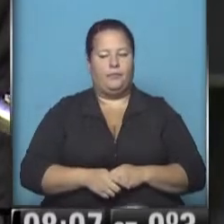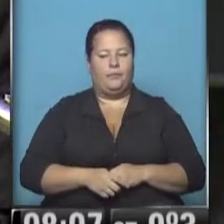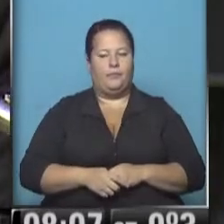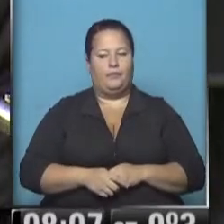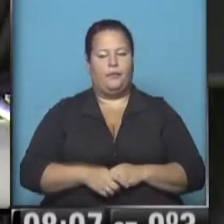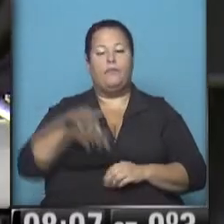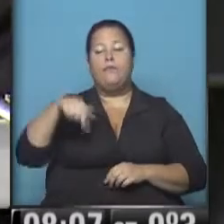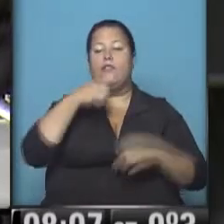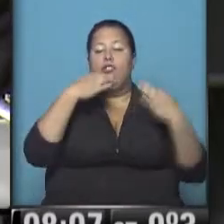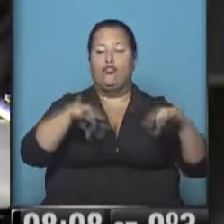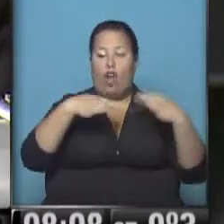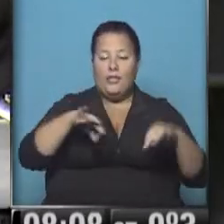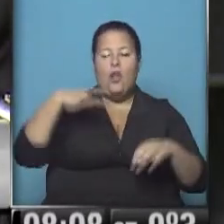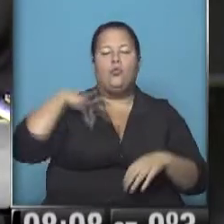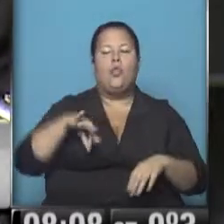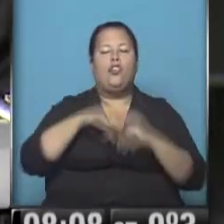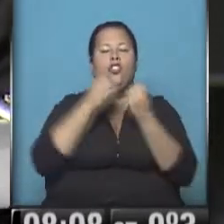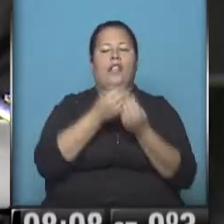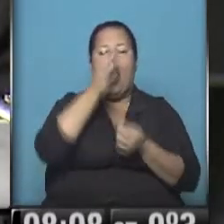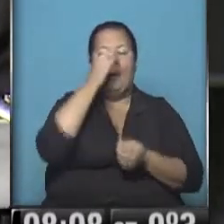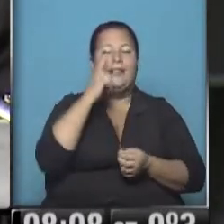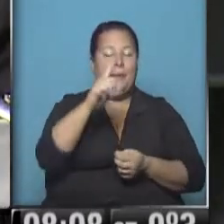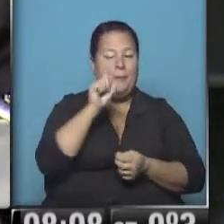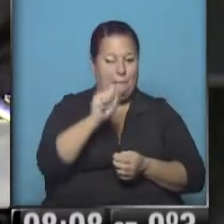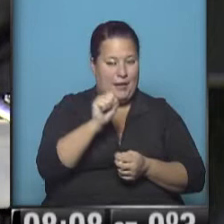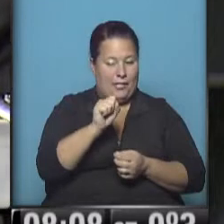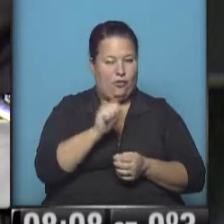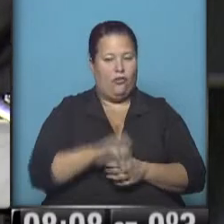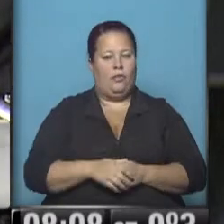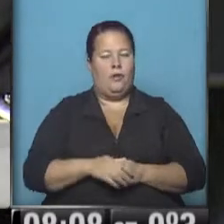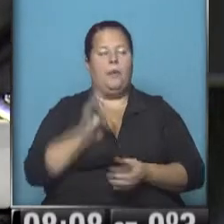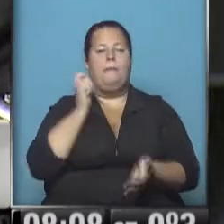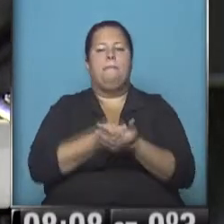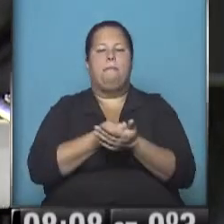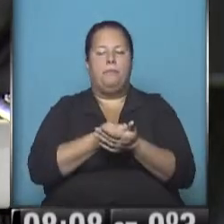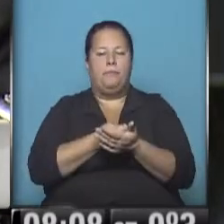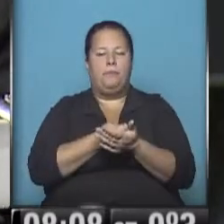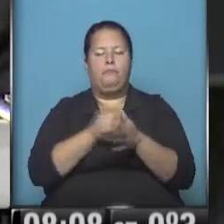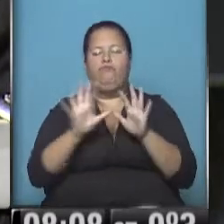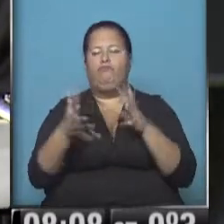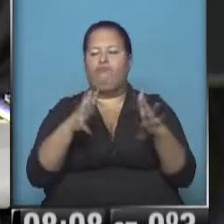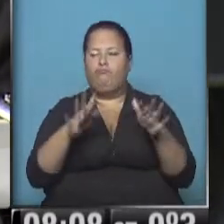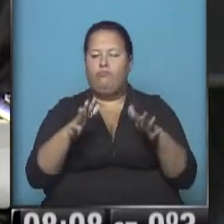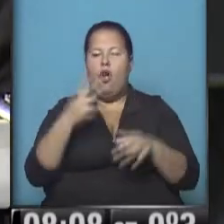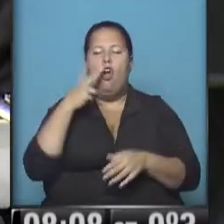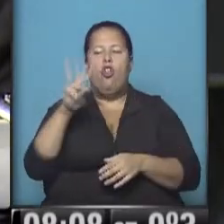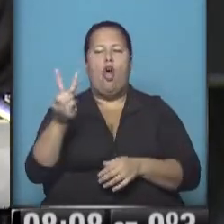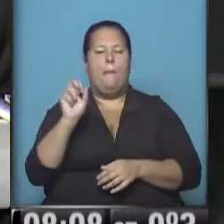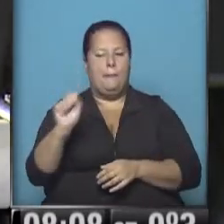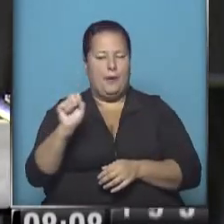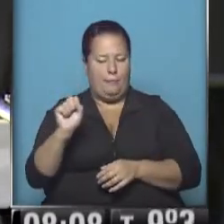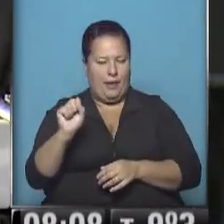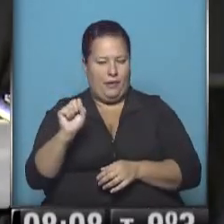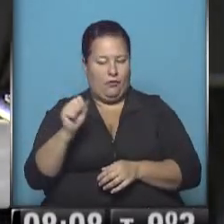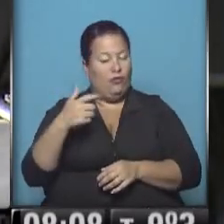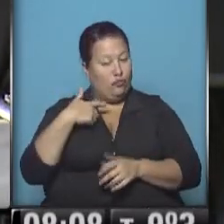Hoy un soltero que tiene un sueldo bruto de 20 mil pesos paga aproximadamente 2.000 pesos, que